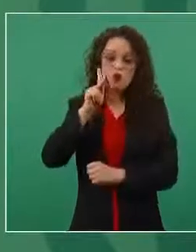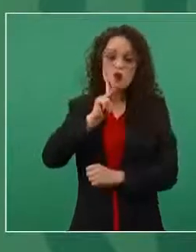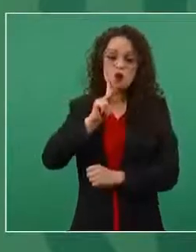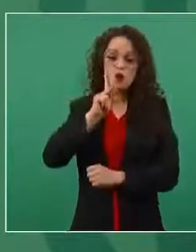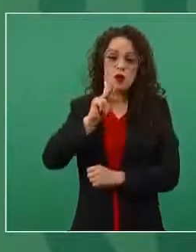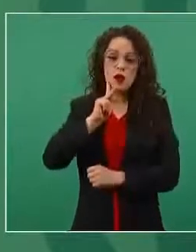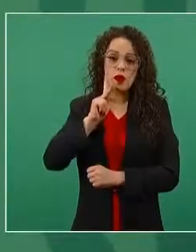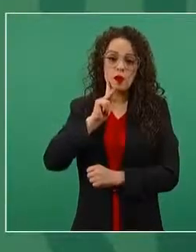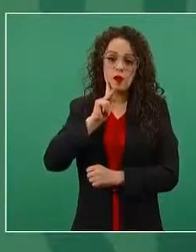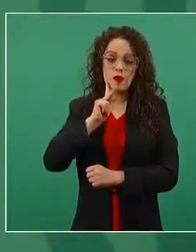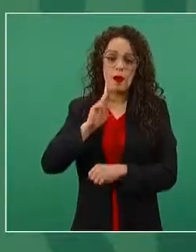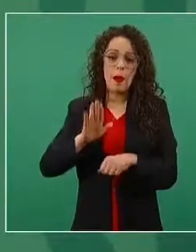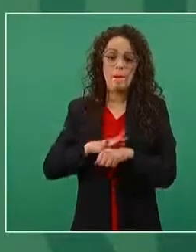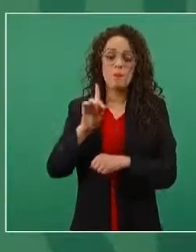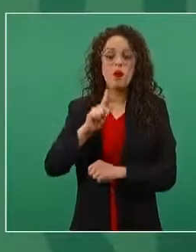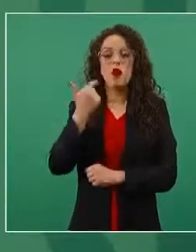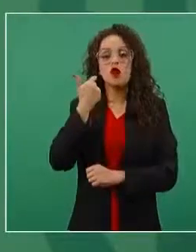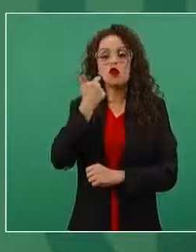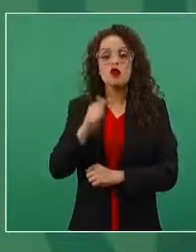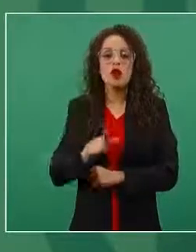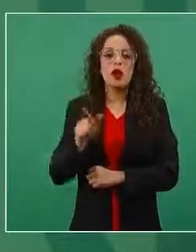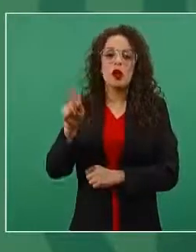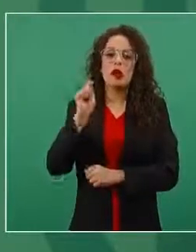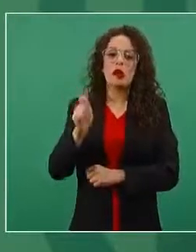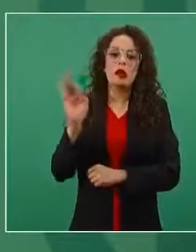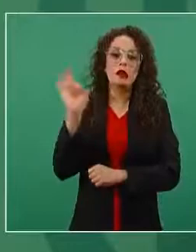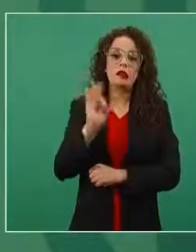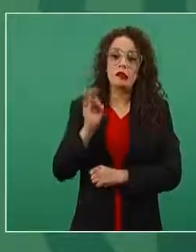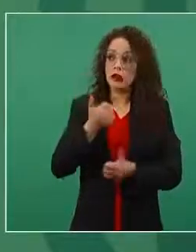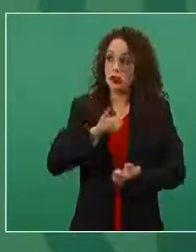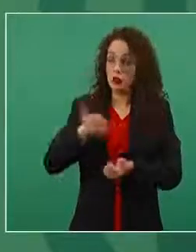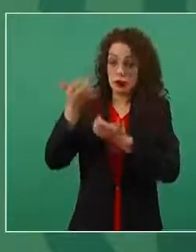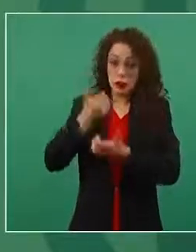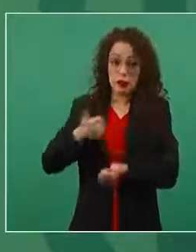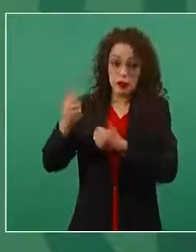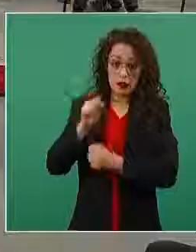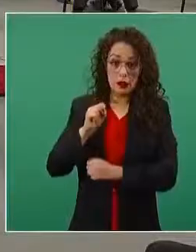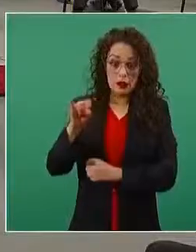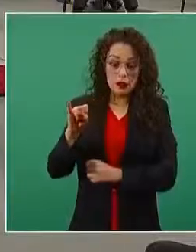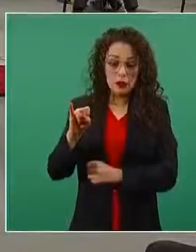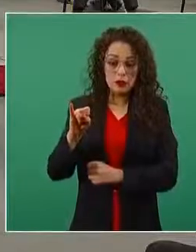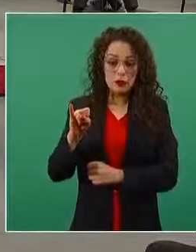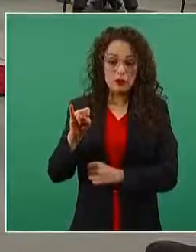quieren mandar, no quieren enviar algo que